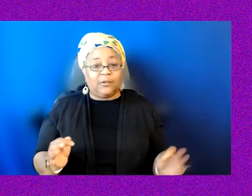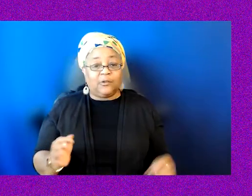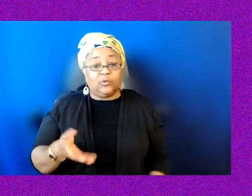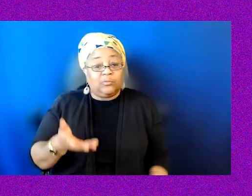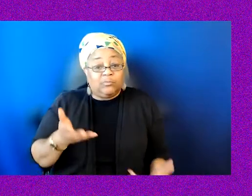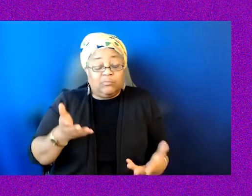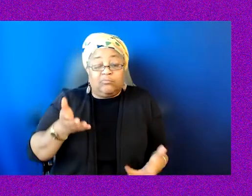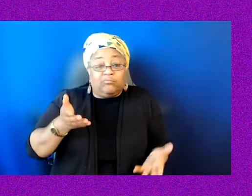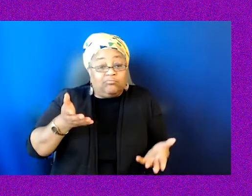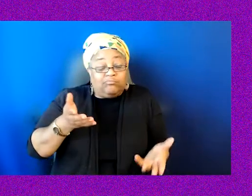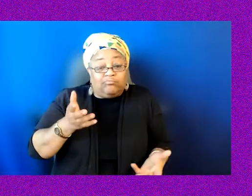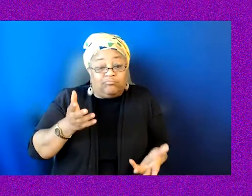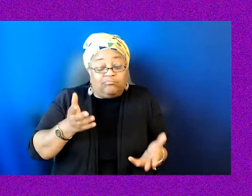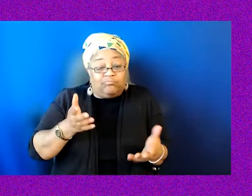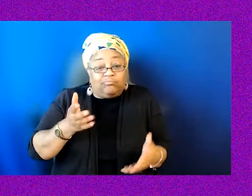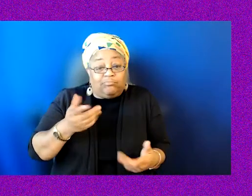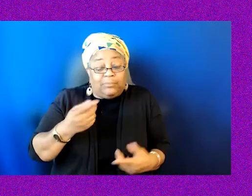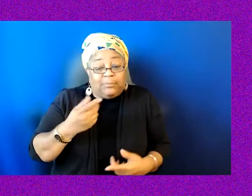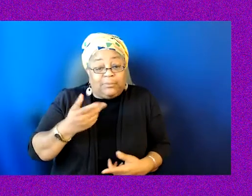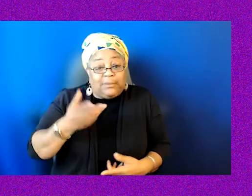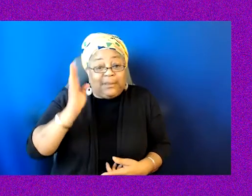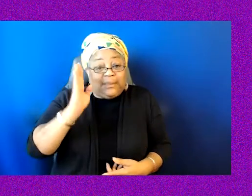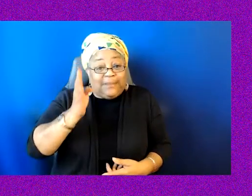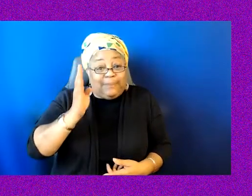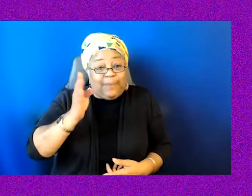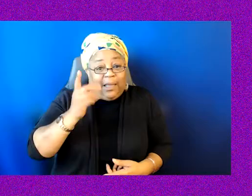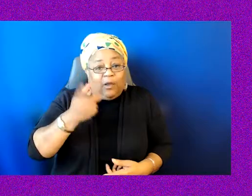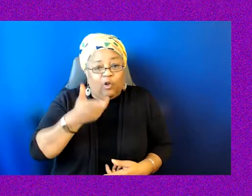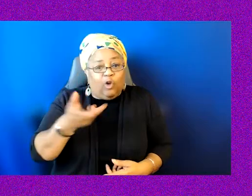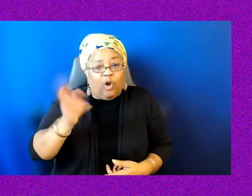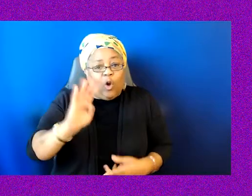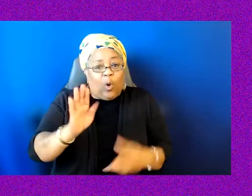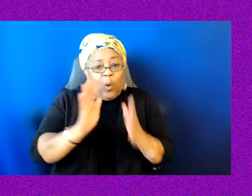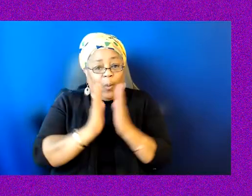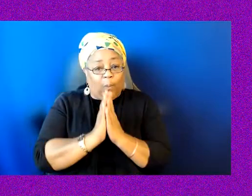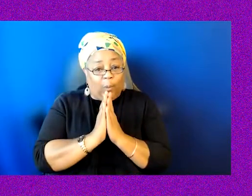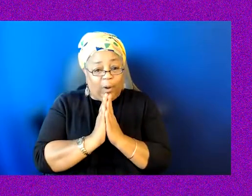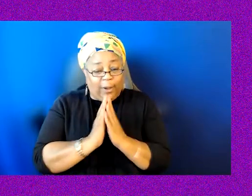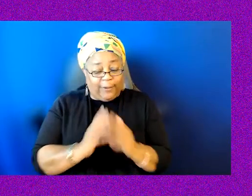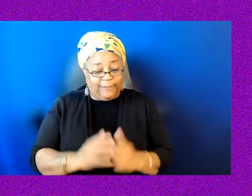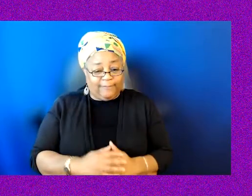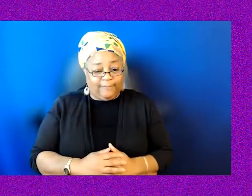Siéntase libre de decir su propia oración internamente mientras hago esto.